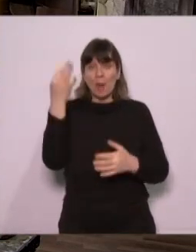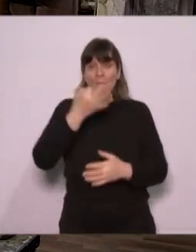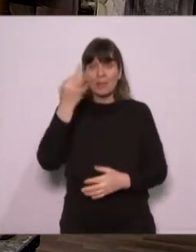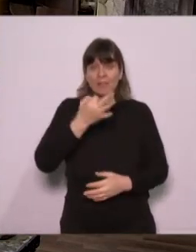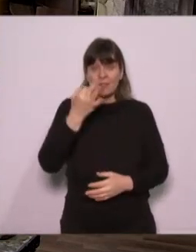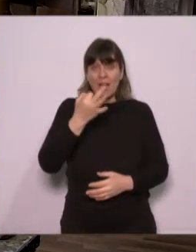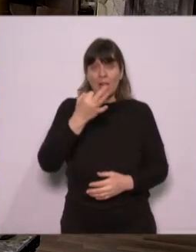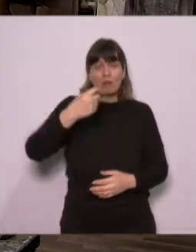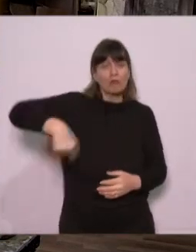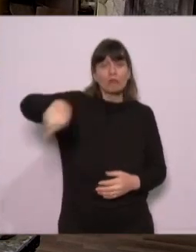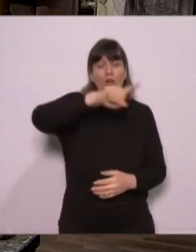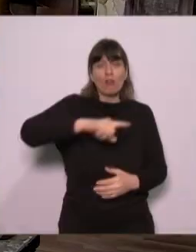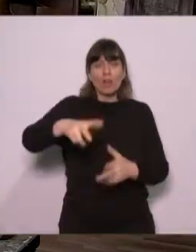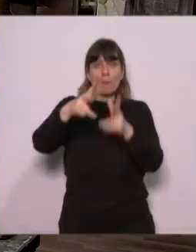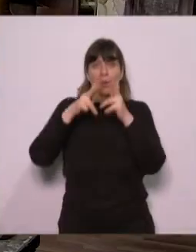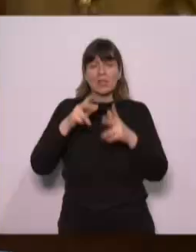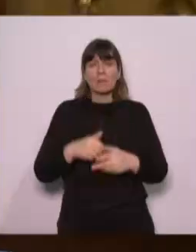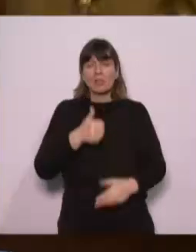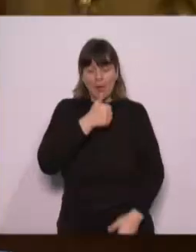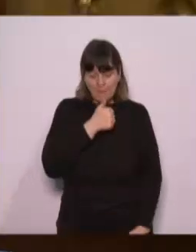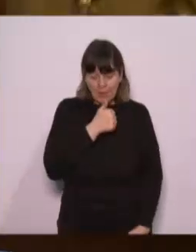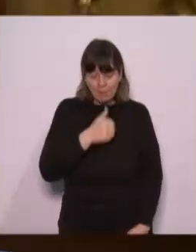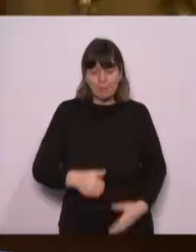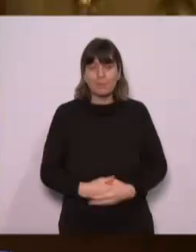respondemos: Amén.